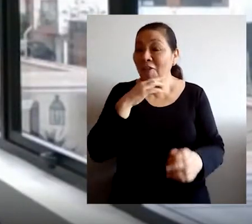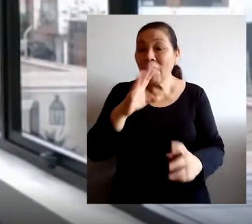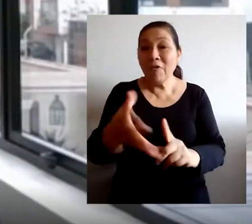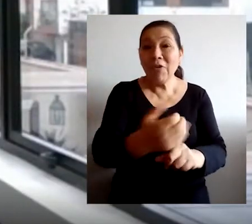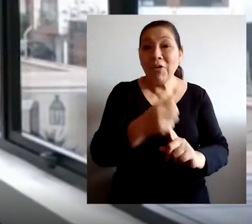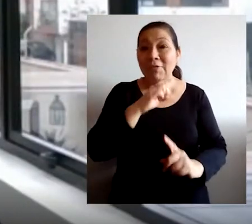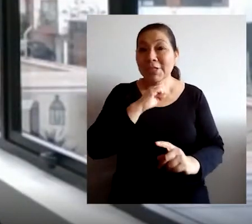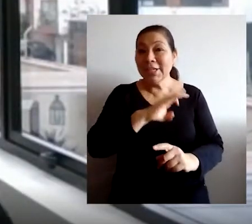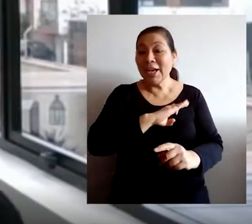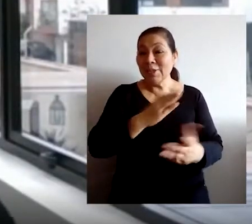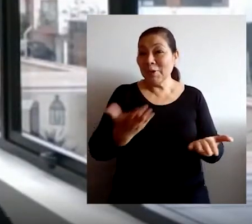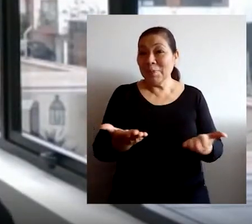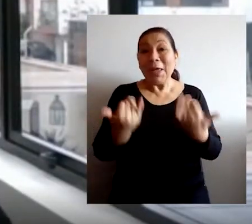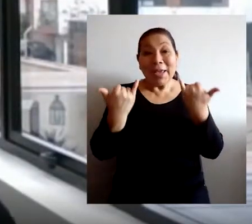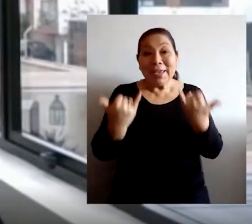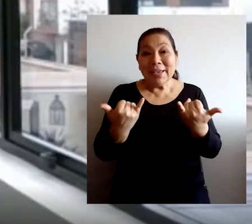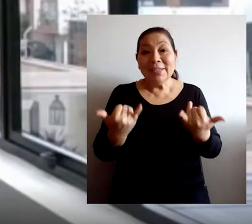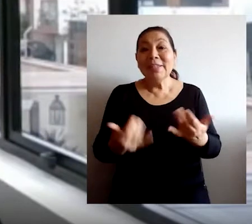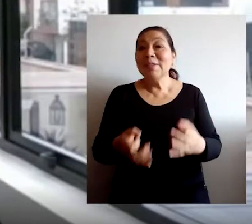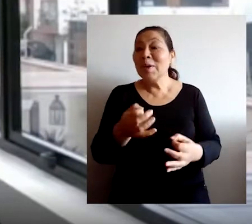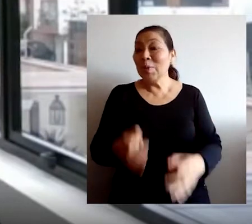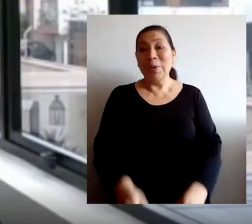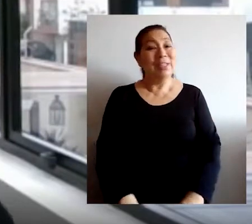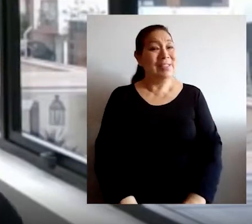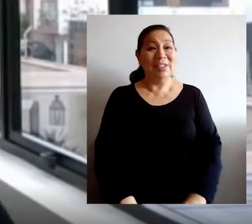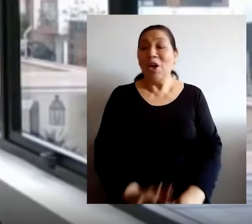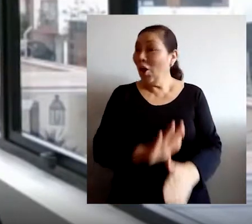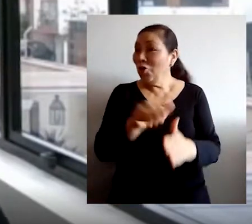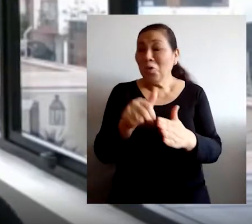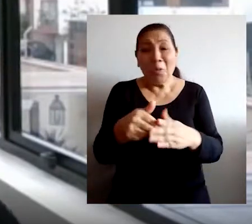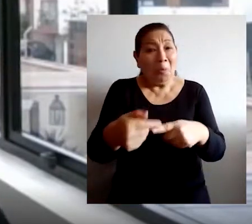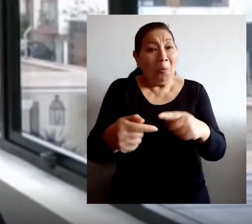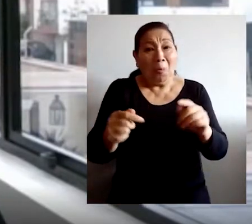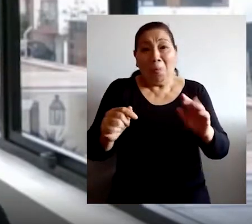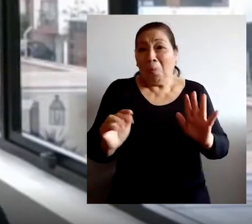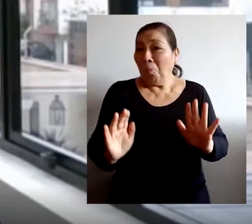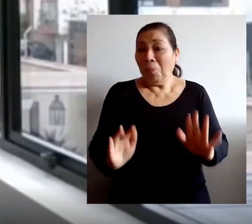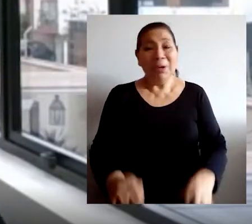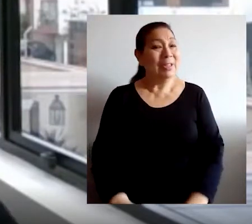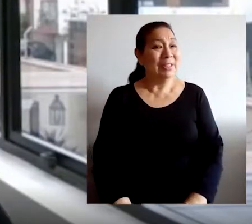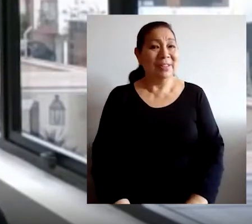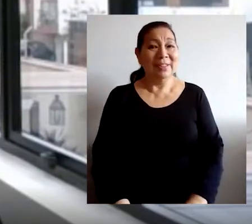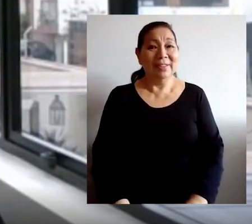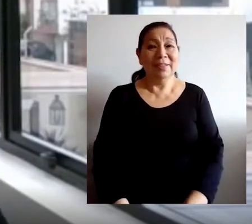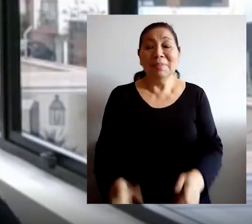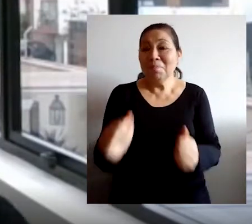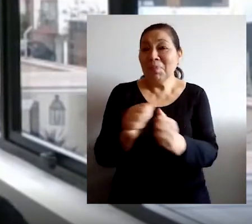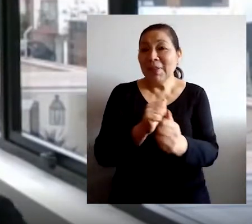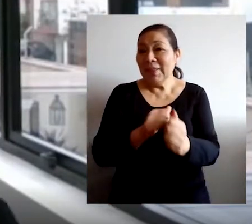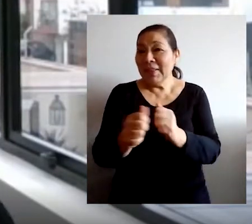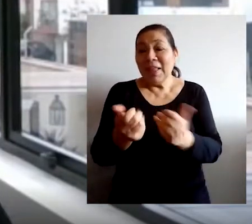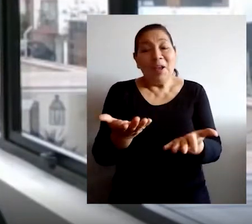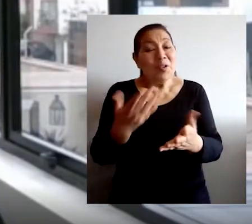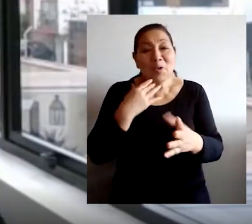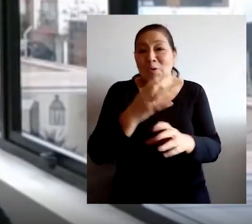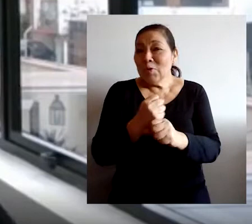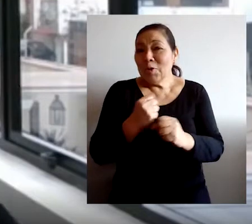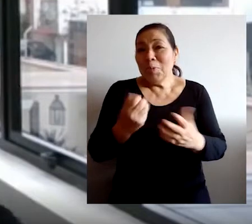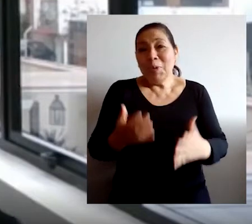confiscación. Porque ese es el quid. Todo lo demás, flatus vocis, no